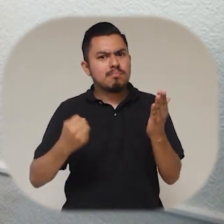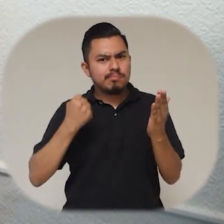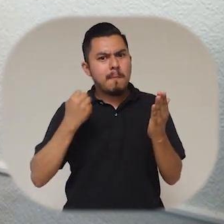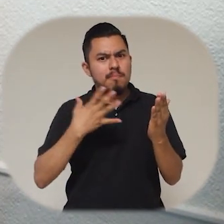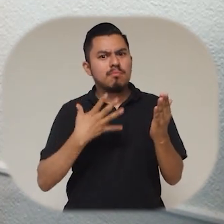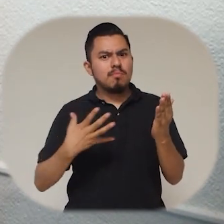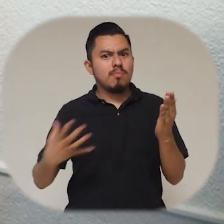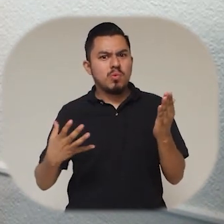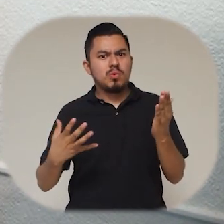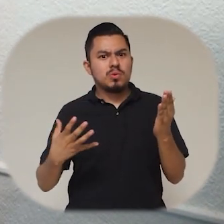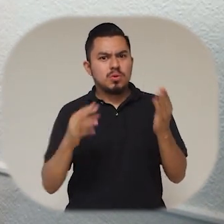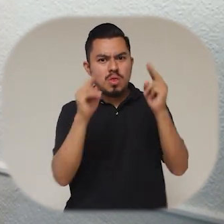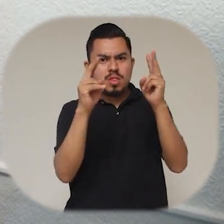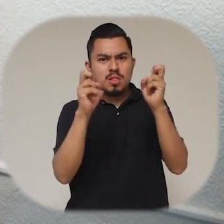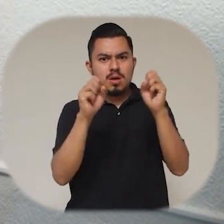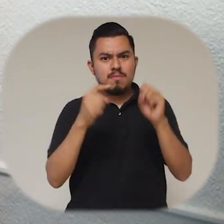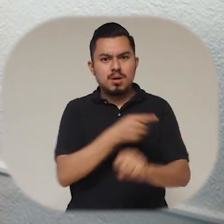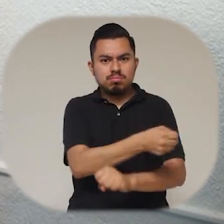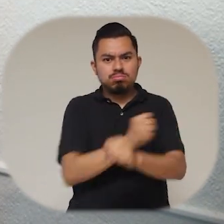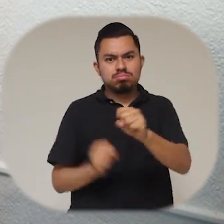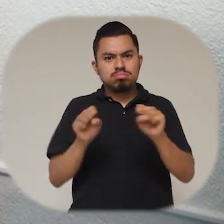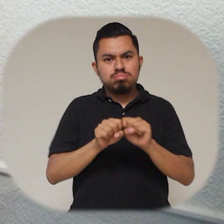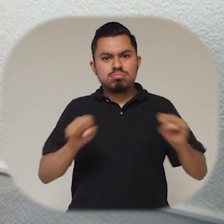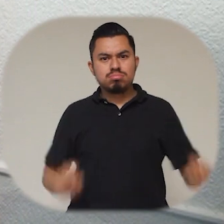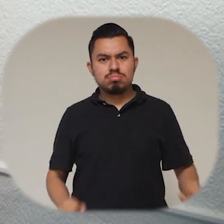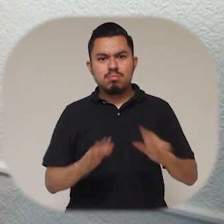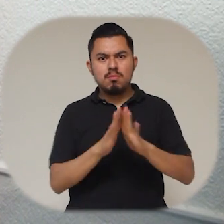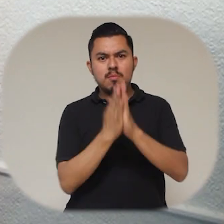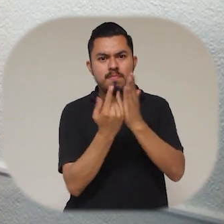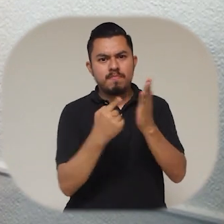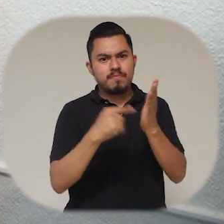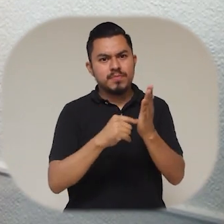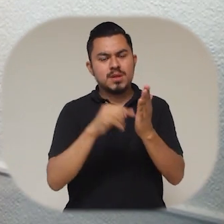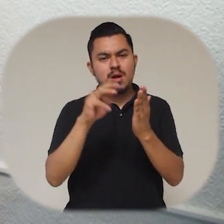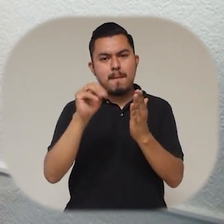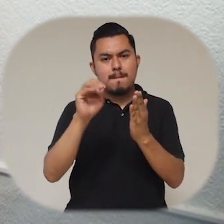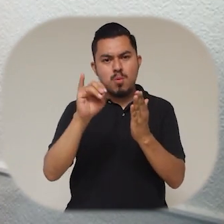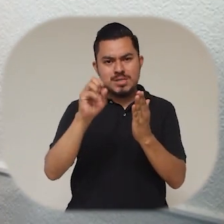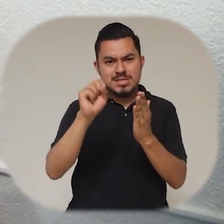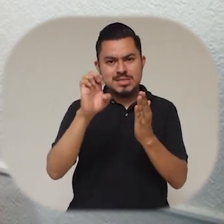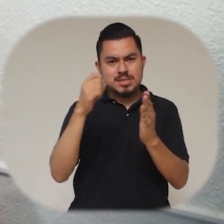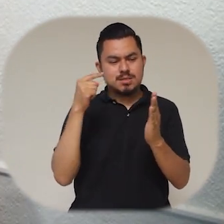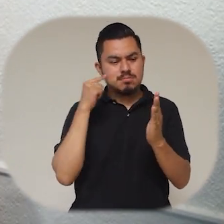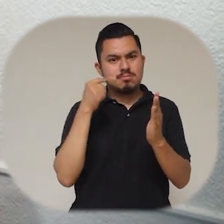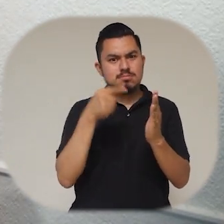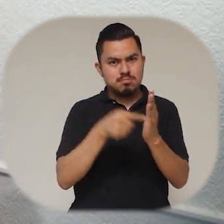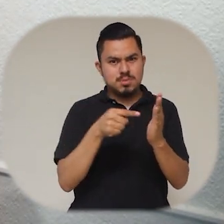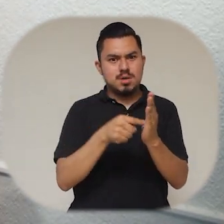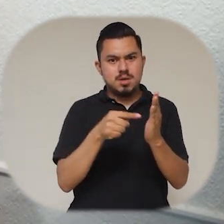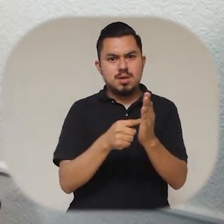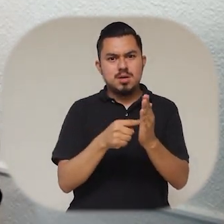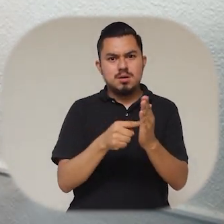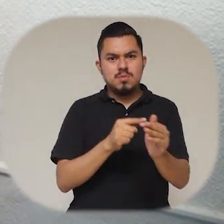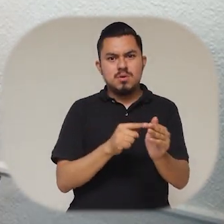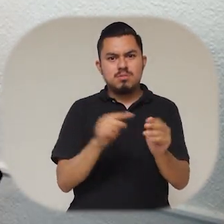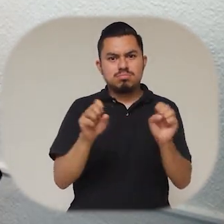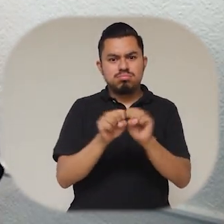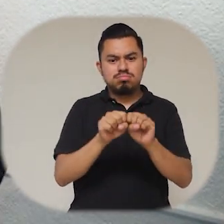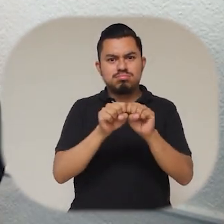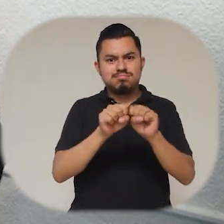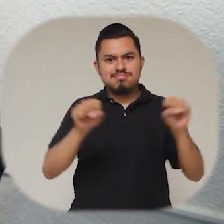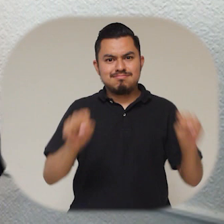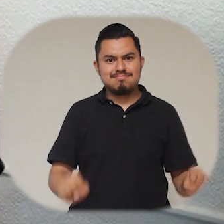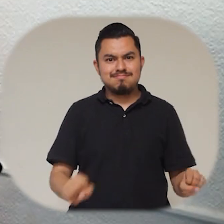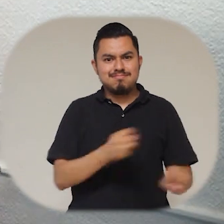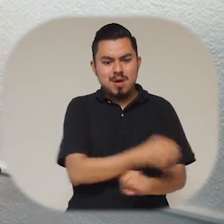del sacerdocio. Vemos que Adán y Caín o Abel o también vemos a Abraham o